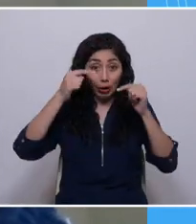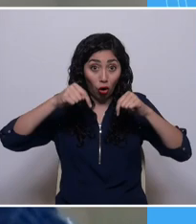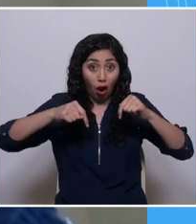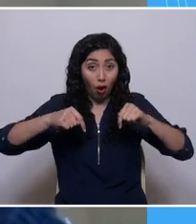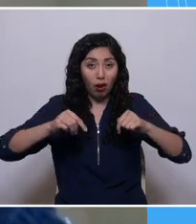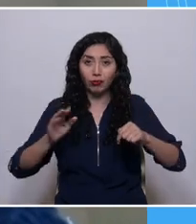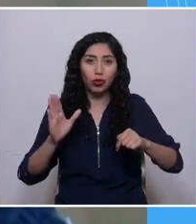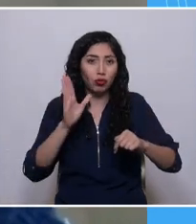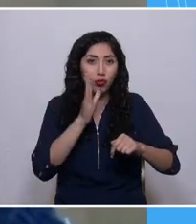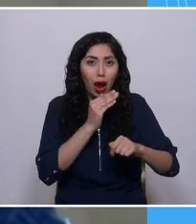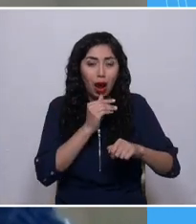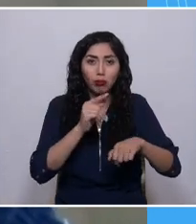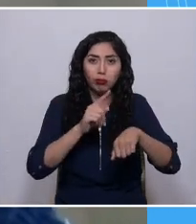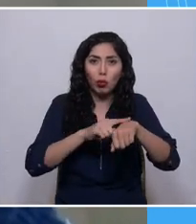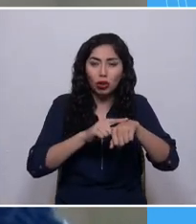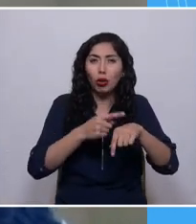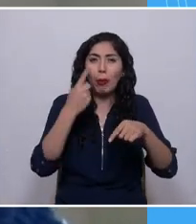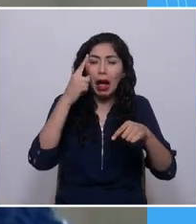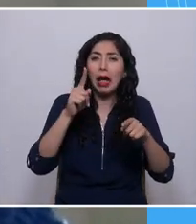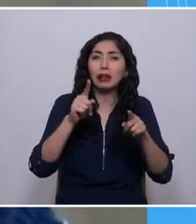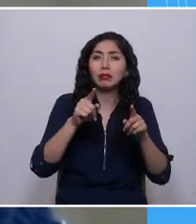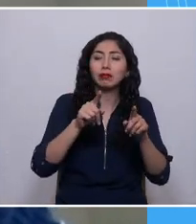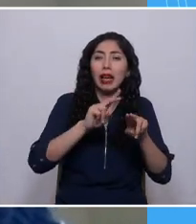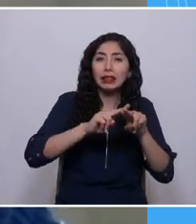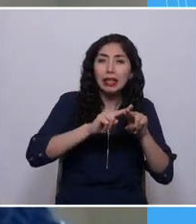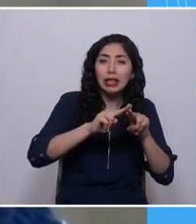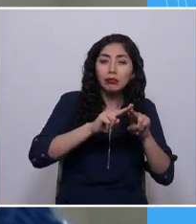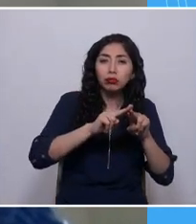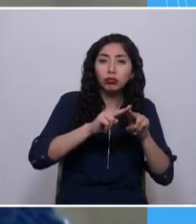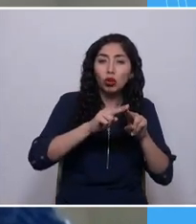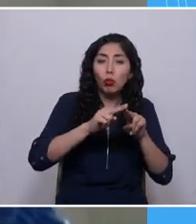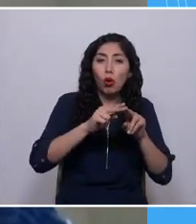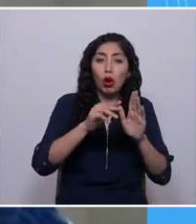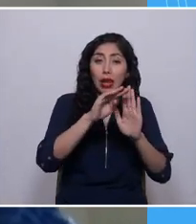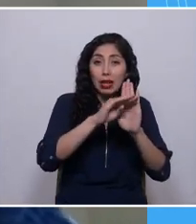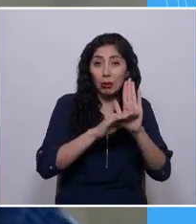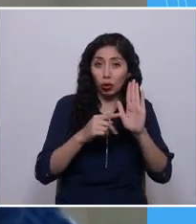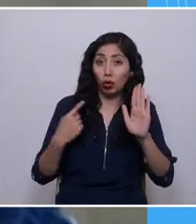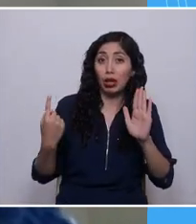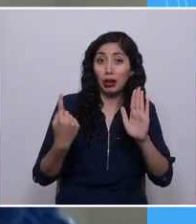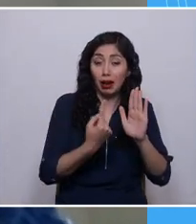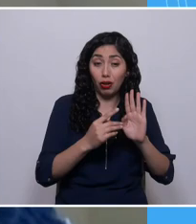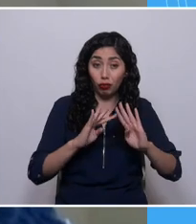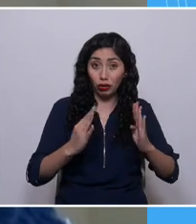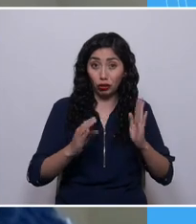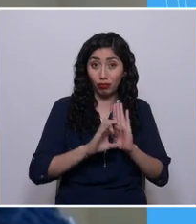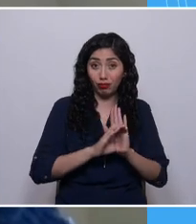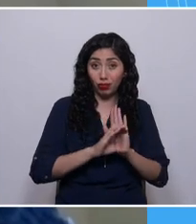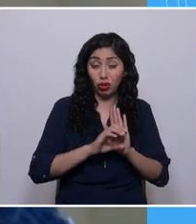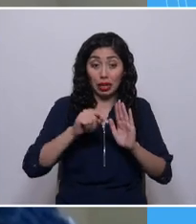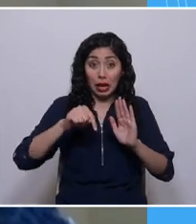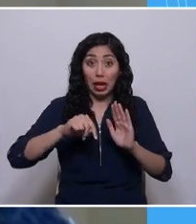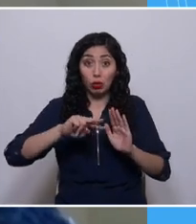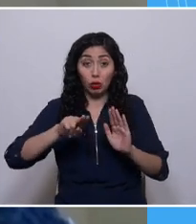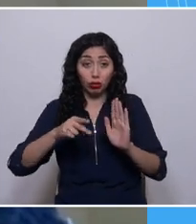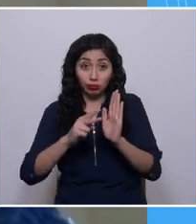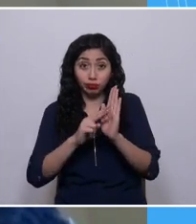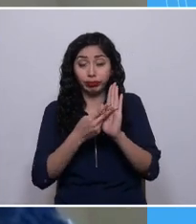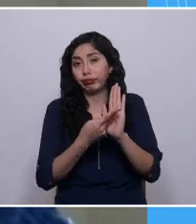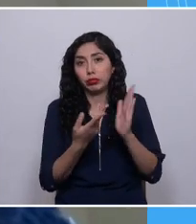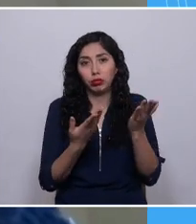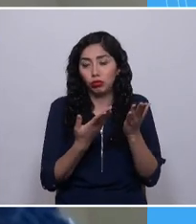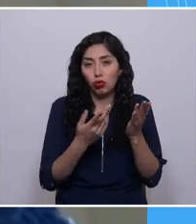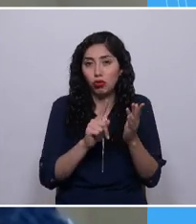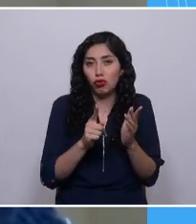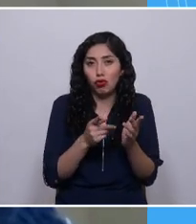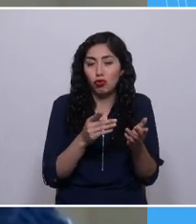para establecer lineamientos generales de la propia Convención Constitucional, esta mención ya no sería pertinente. Asimismo, el texto